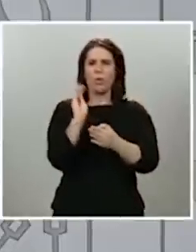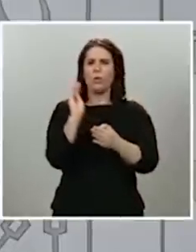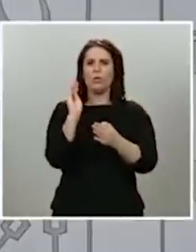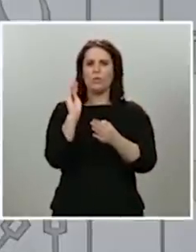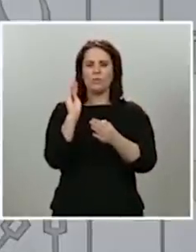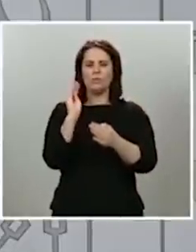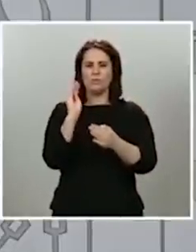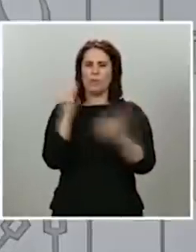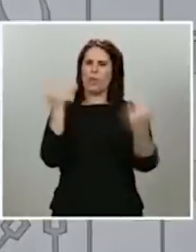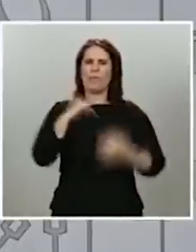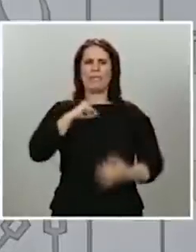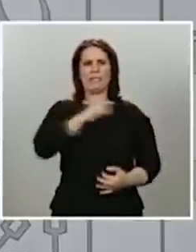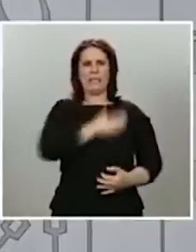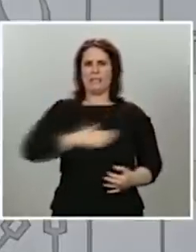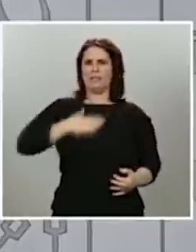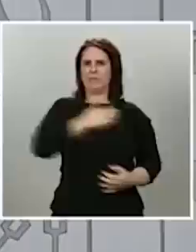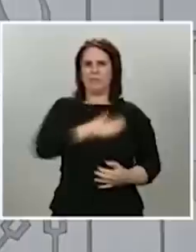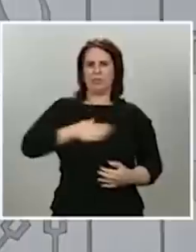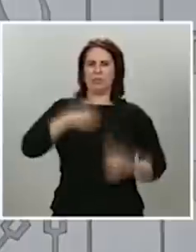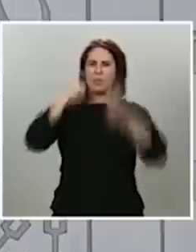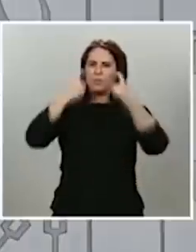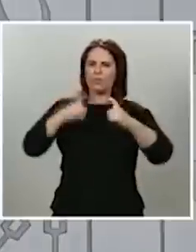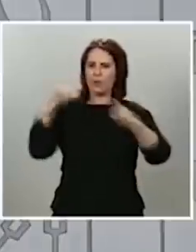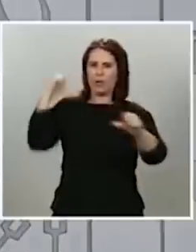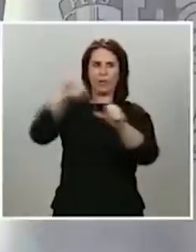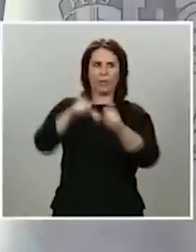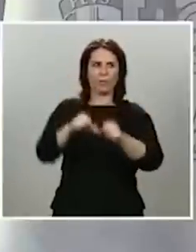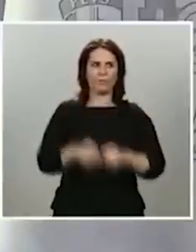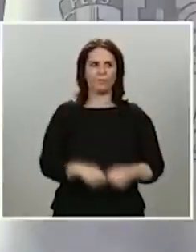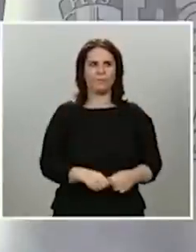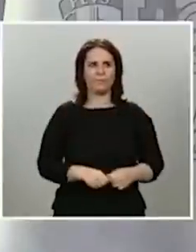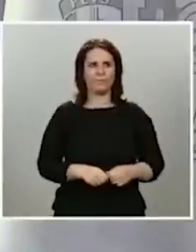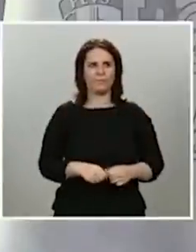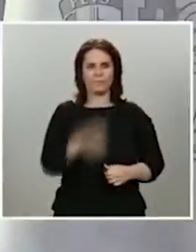pronto. Así que, bueno, ya sabéis lo que pasa cuando...